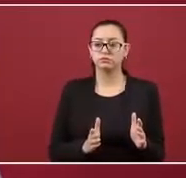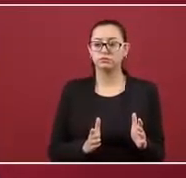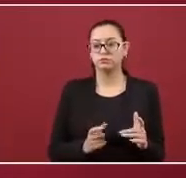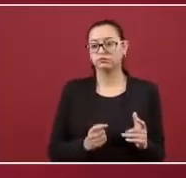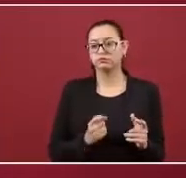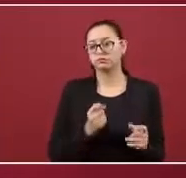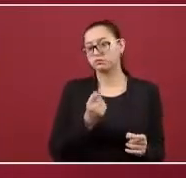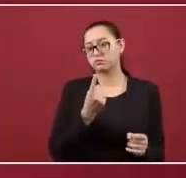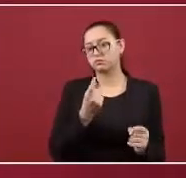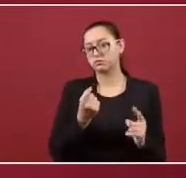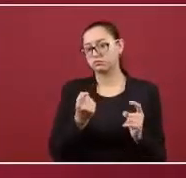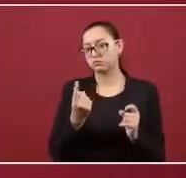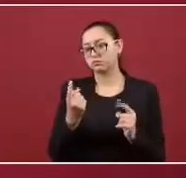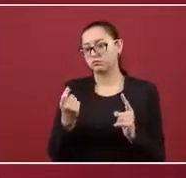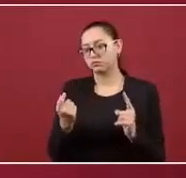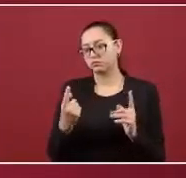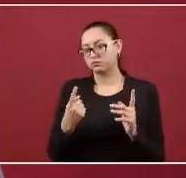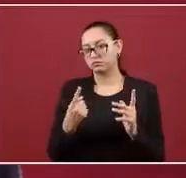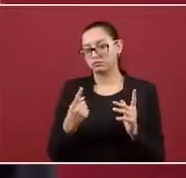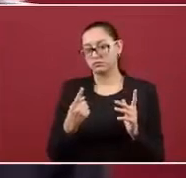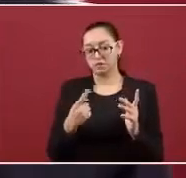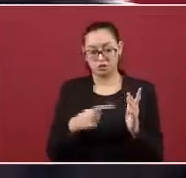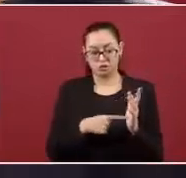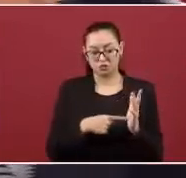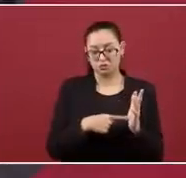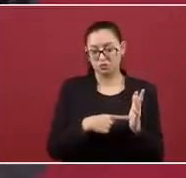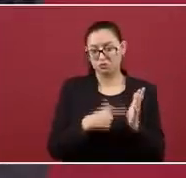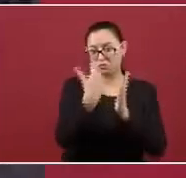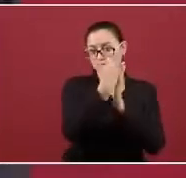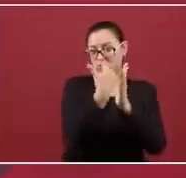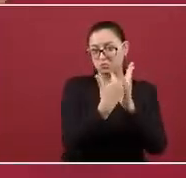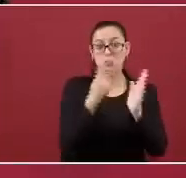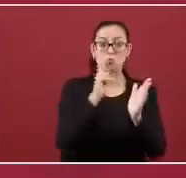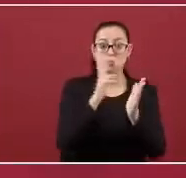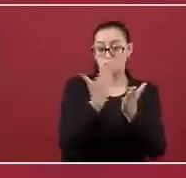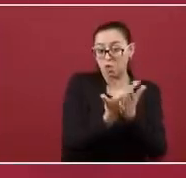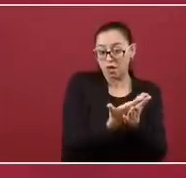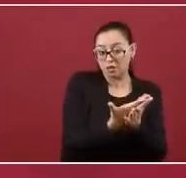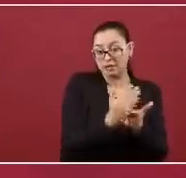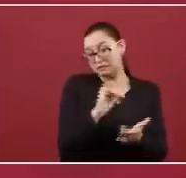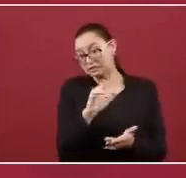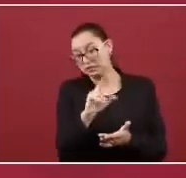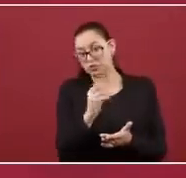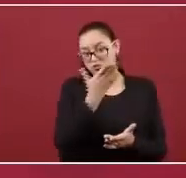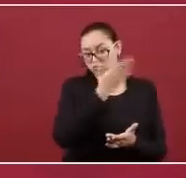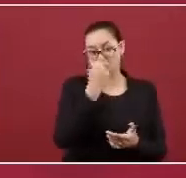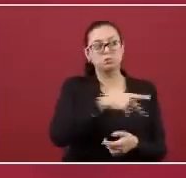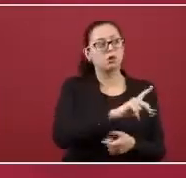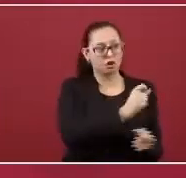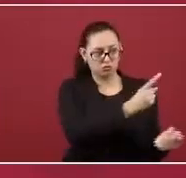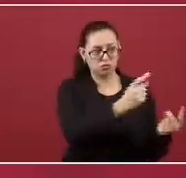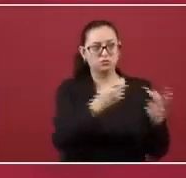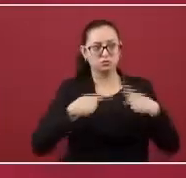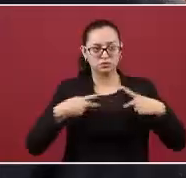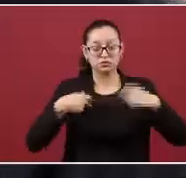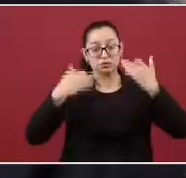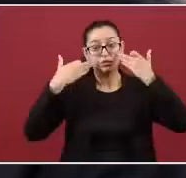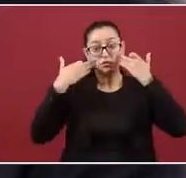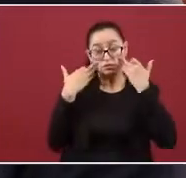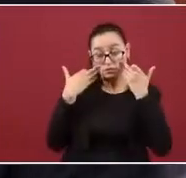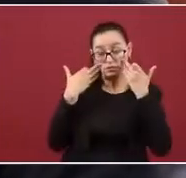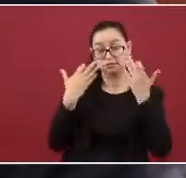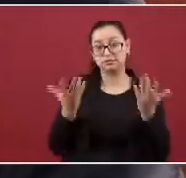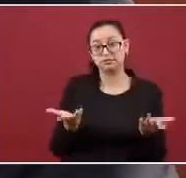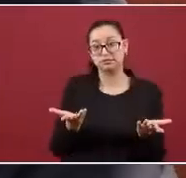elementos, yo no sé si de prueba, pero hay testimonios en